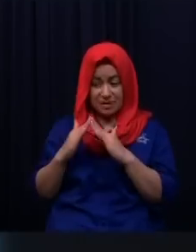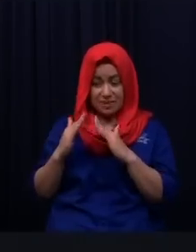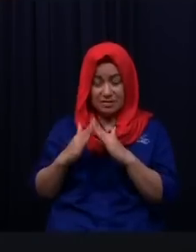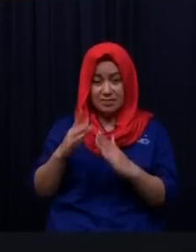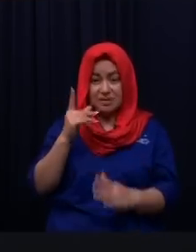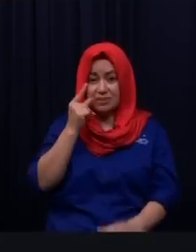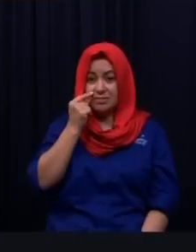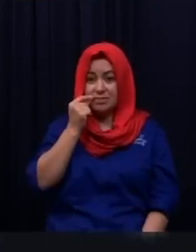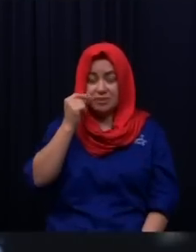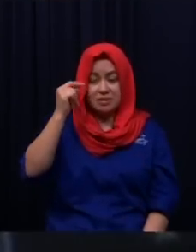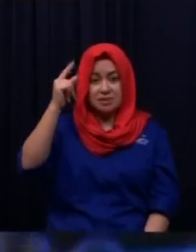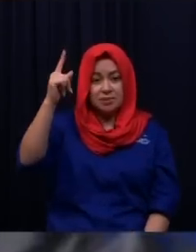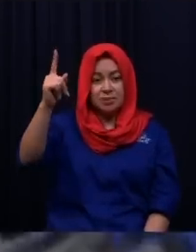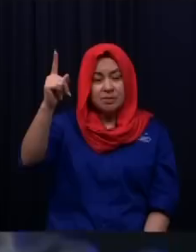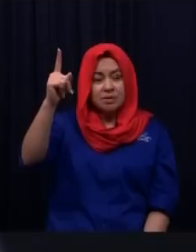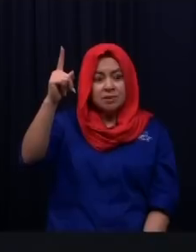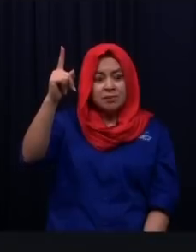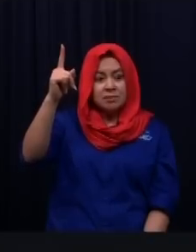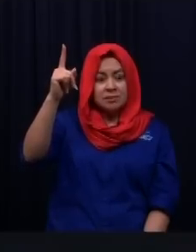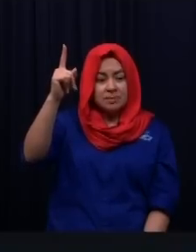Señor.